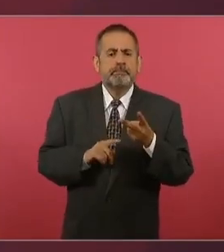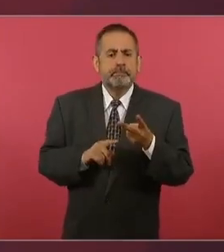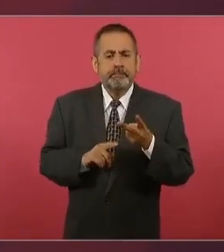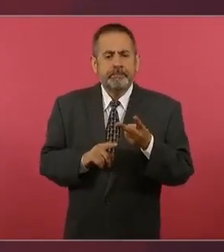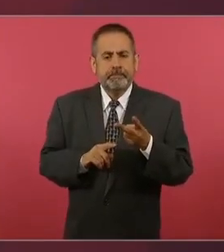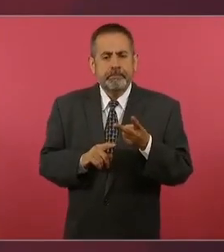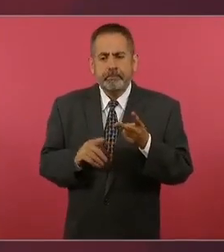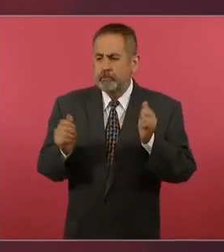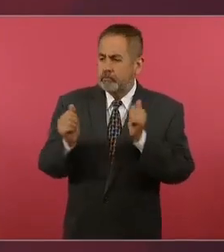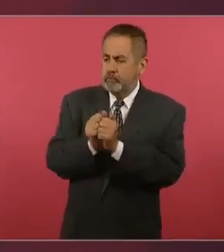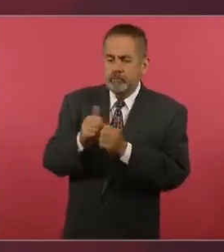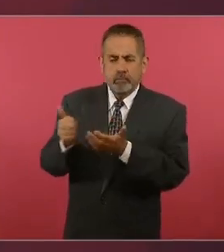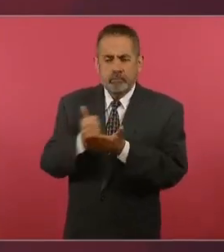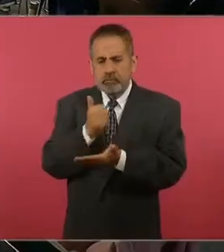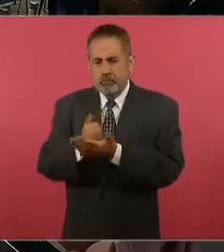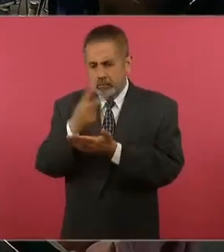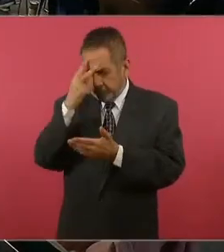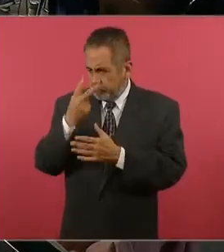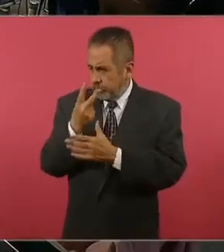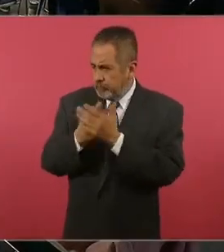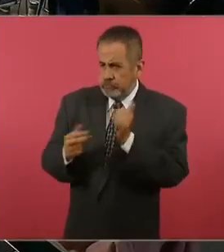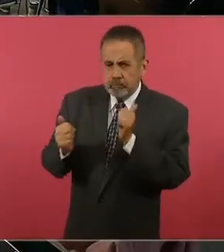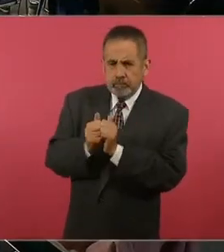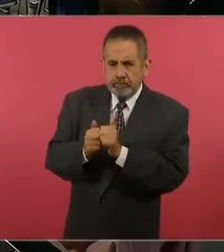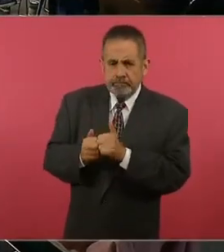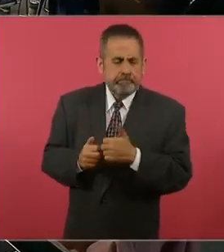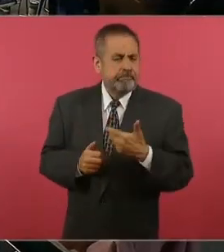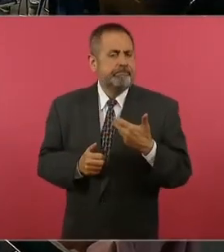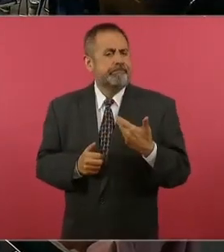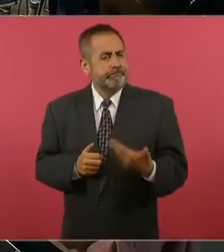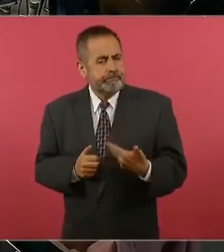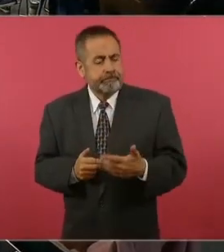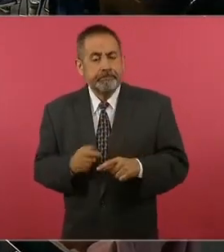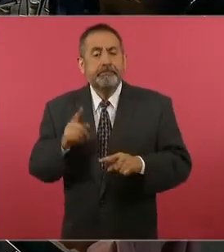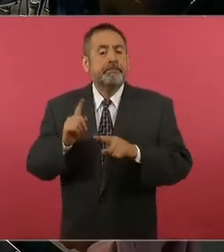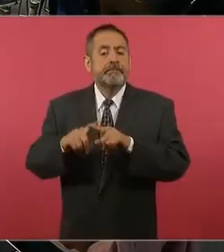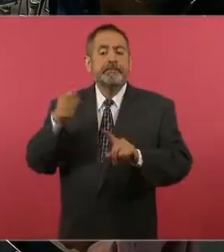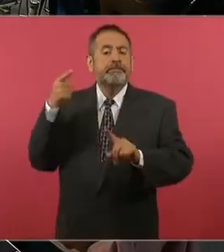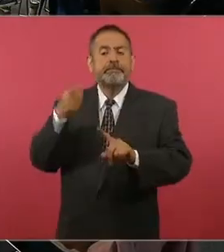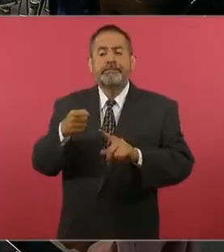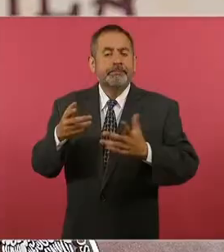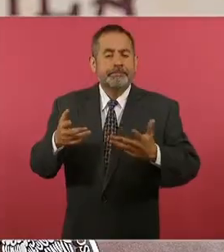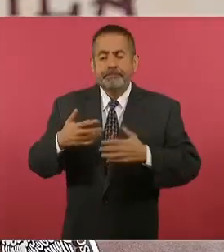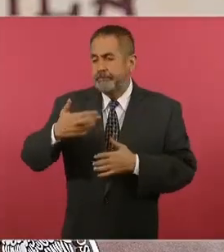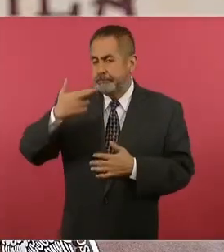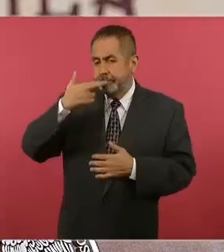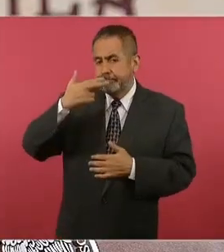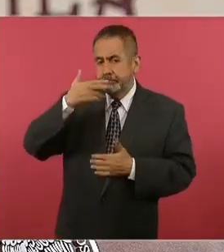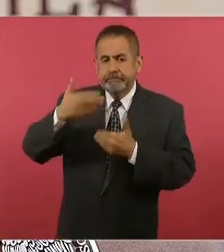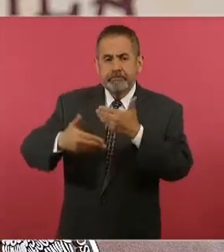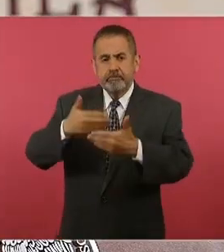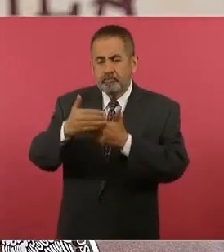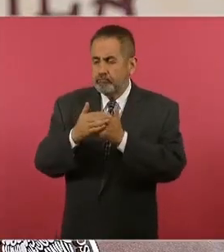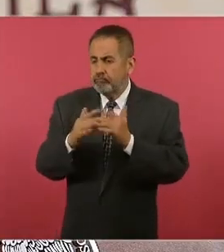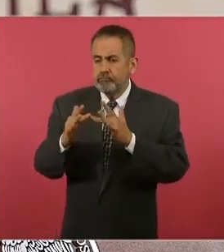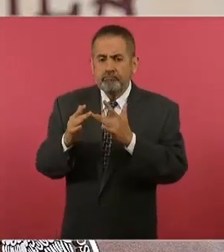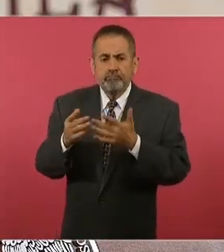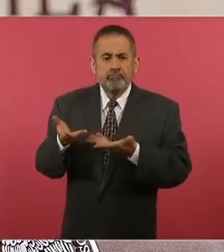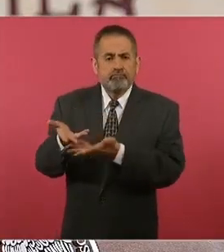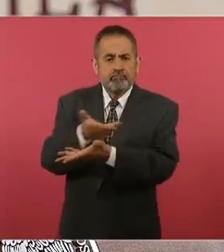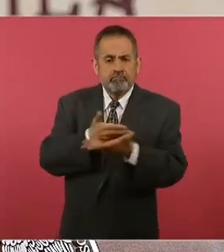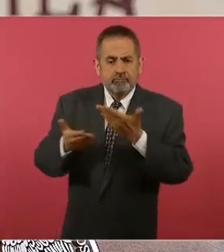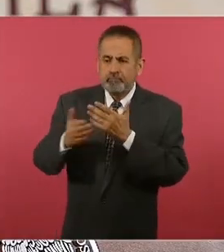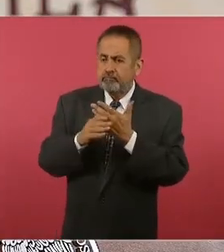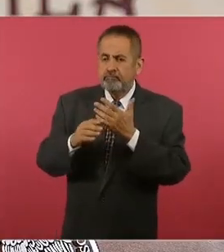con la Ciudad de México? Lo que se busca aquí pues, es que haya una mejor intercomunicación entre los sistemas